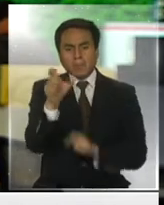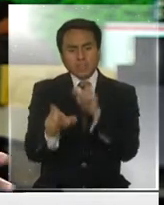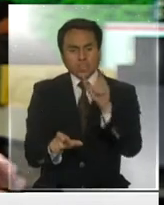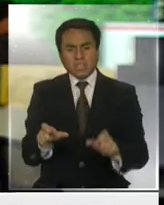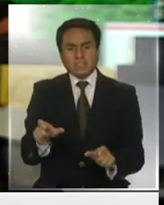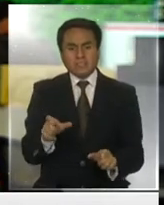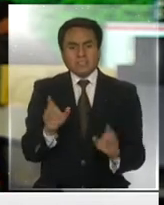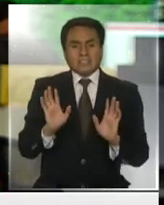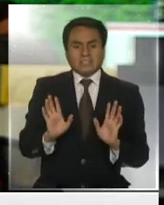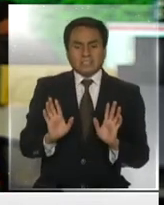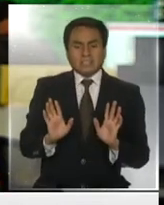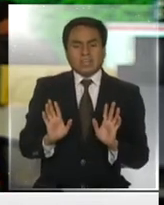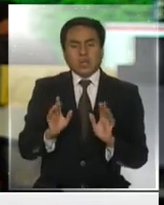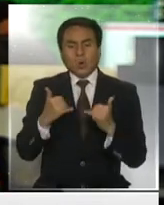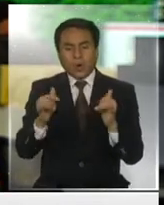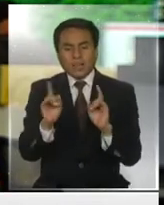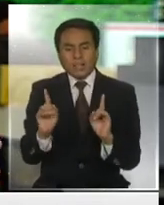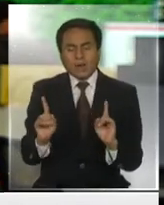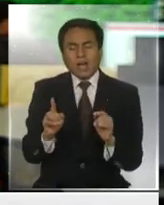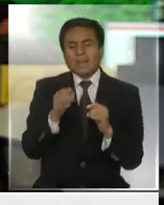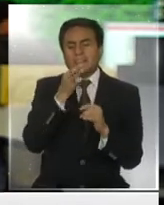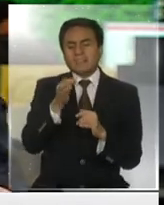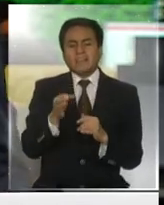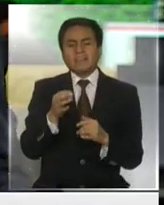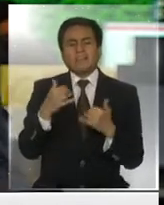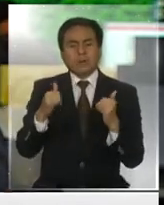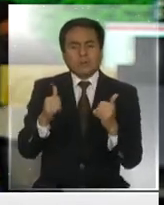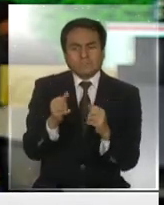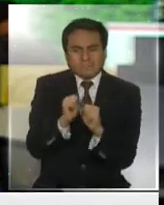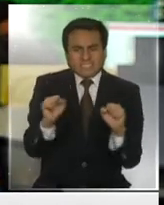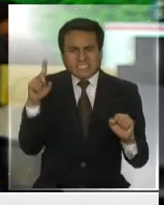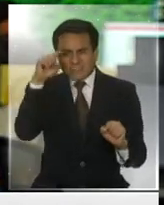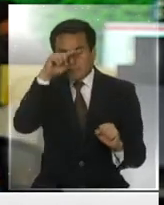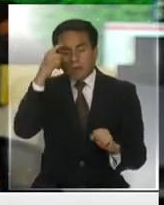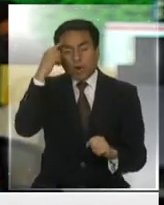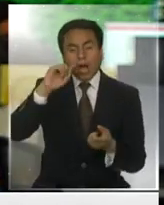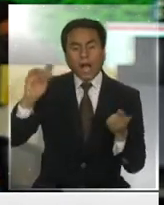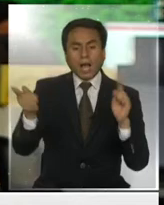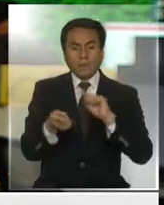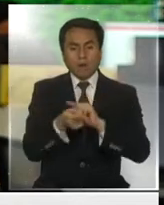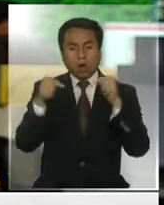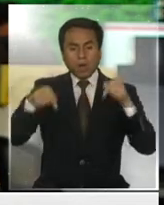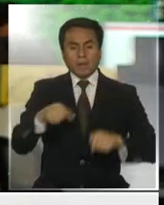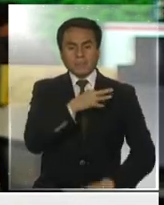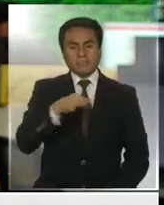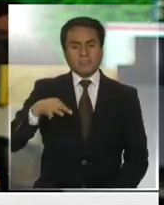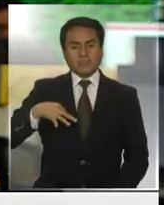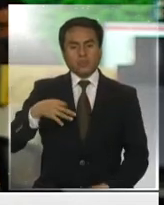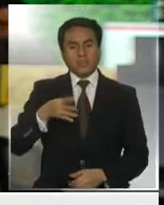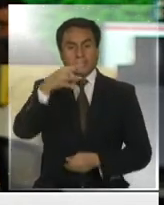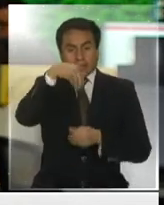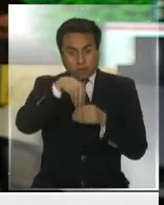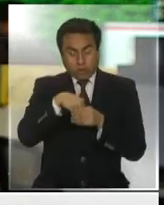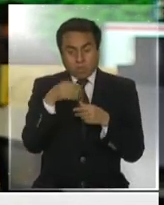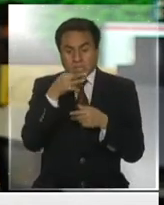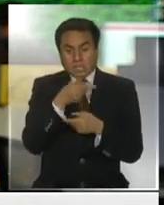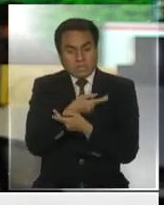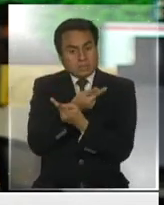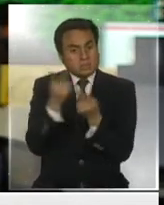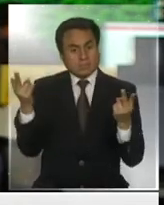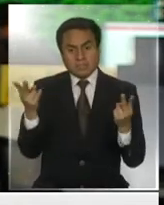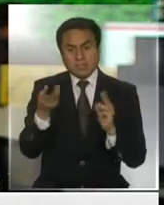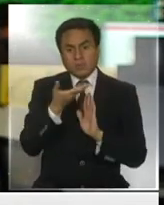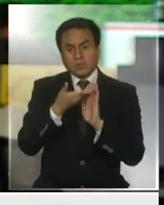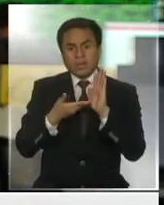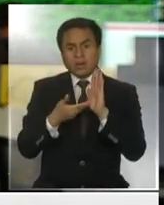hubo opción de que se jugara. No hubo posibilidad de que se jugara. ¿Y en qué cambió? Es que ahora el Ministerio del Interior dice públicamente a través de